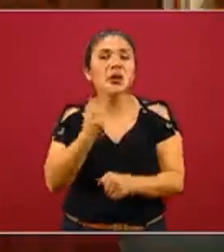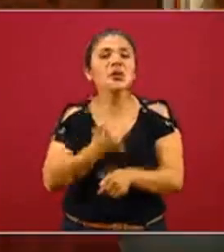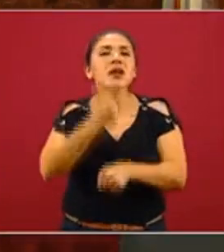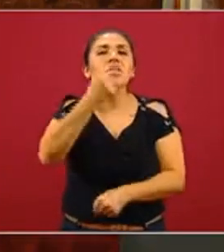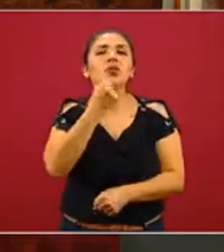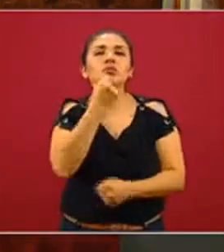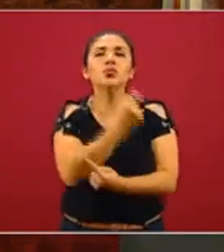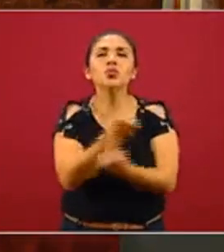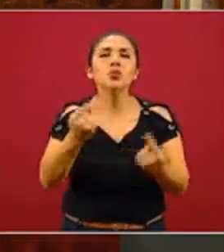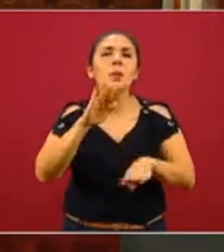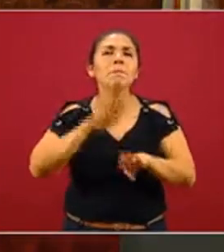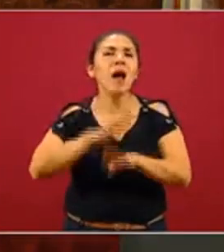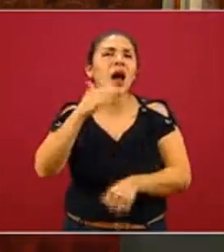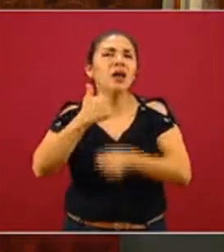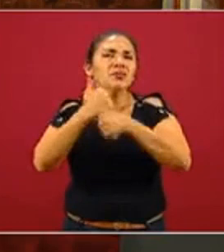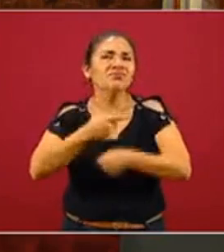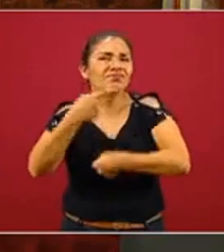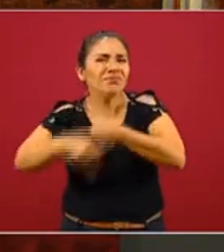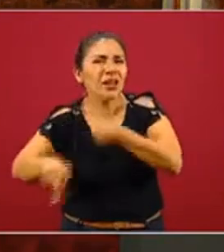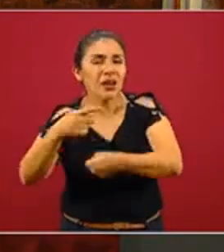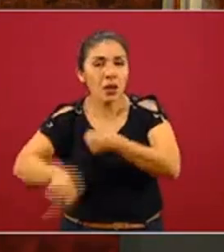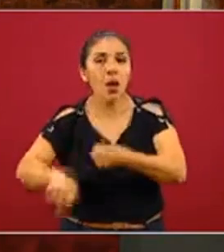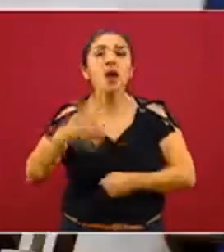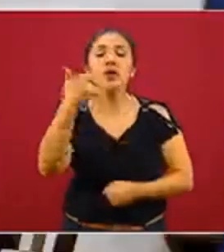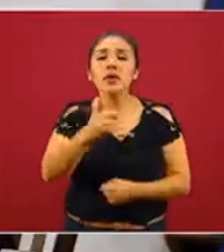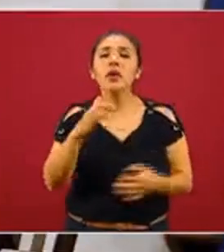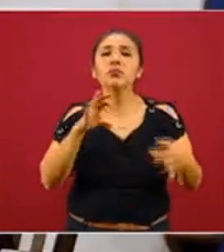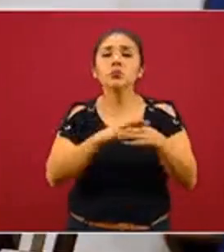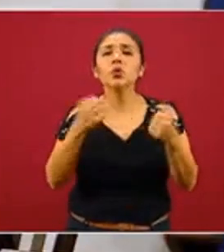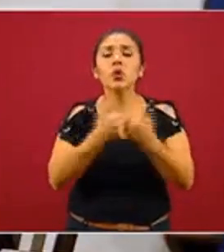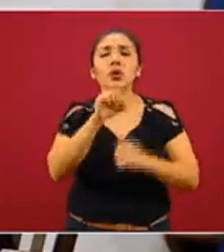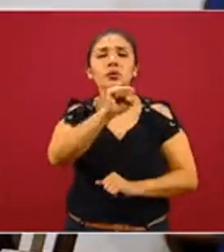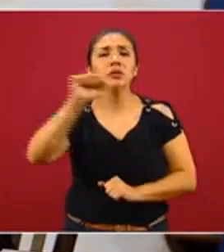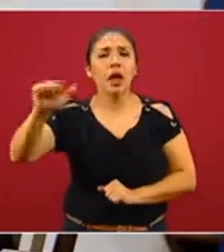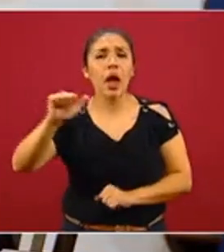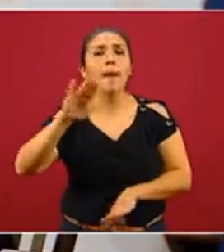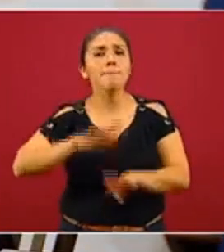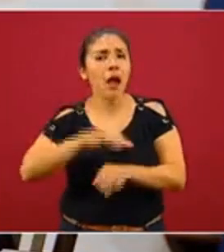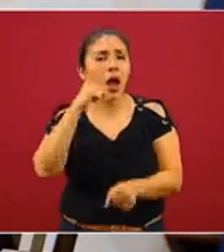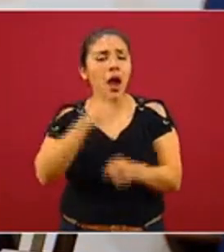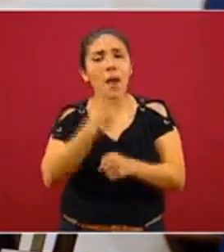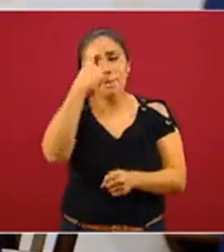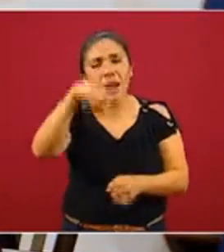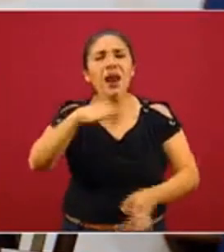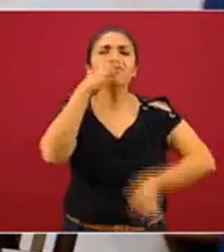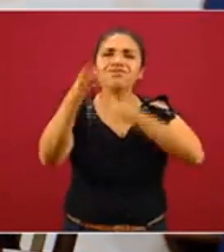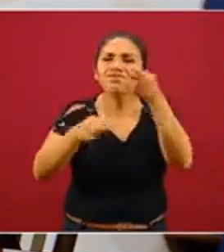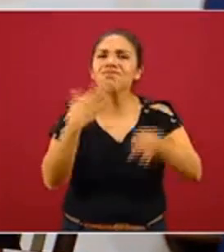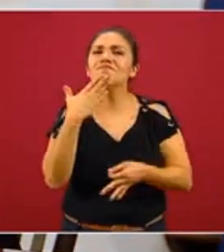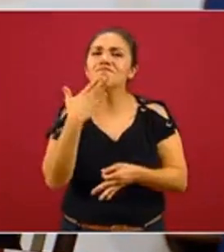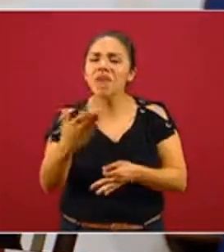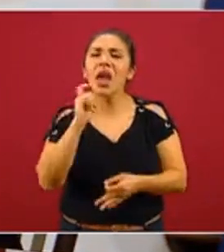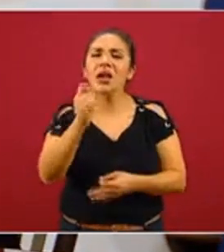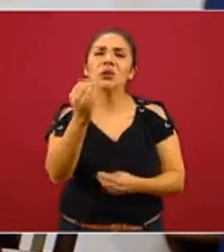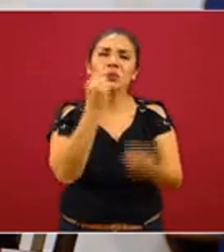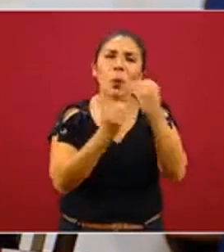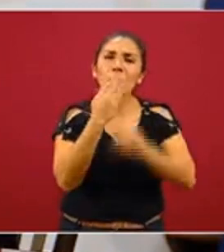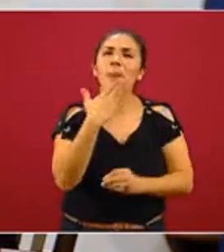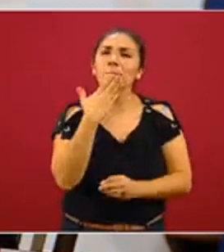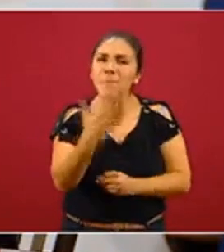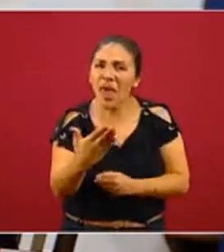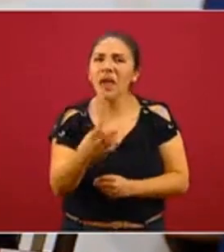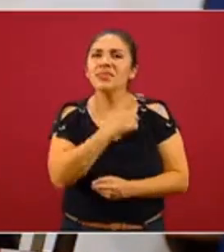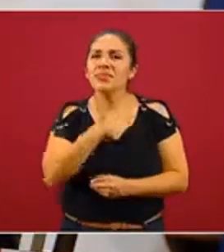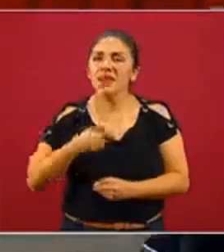de alta vulnerabilidad, y con la Secretaría de Salud en particular en difusión de mensajes sobre nutrición,